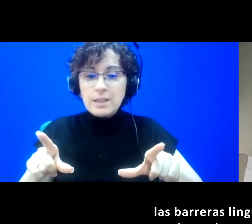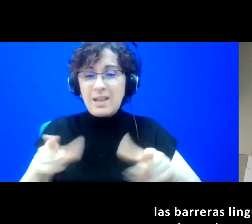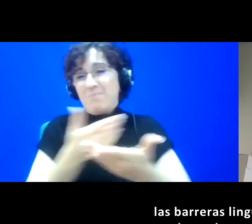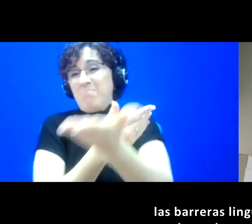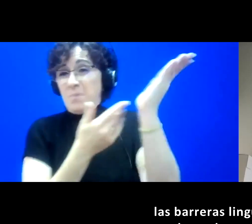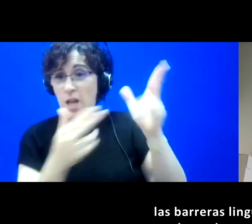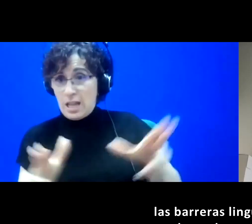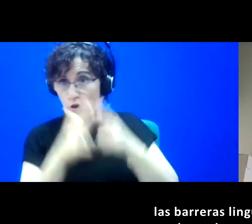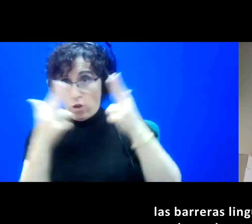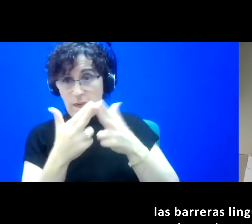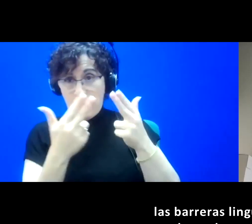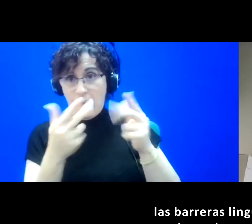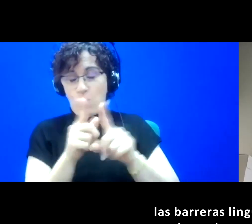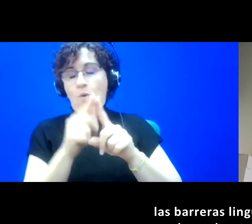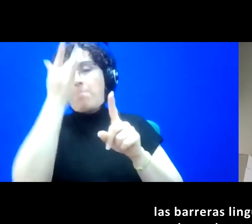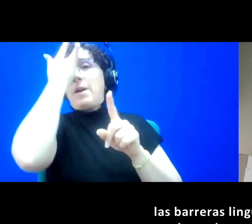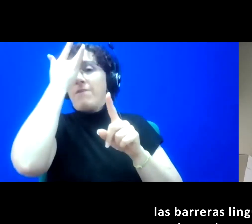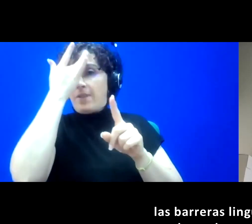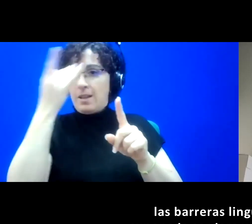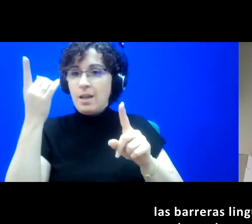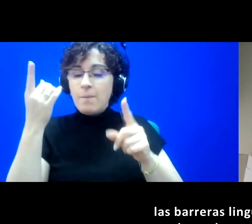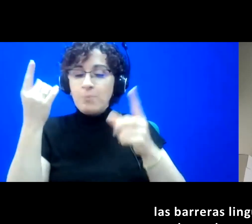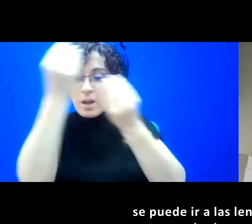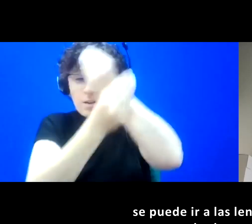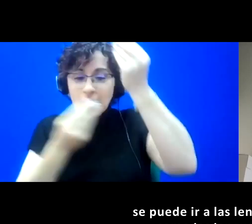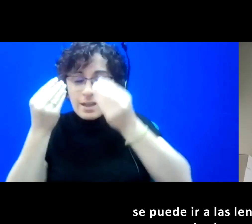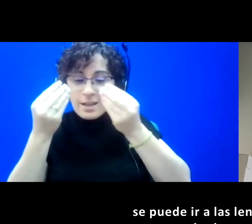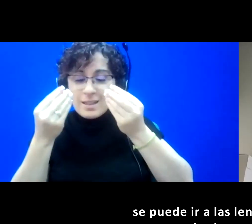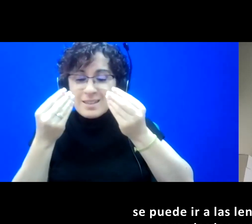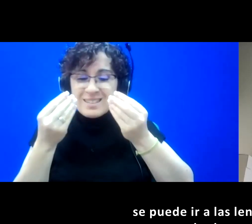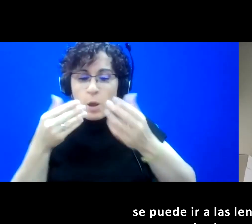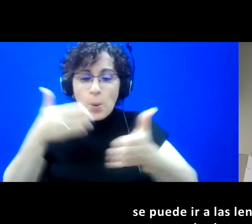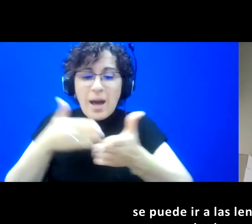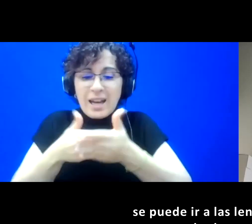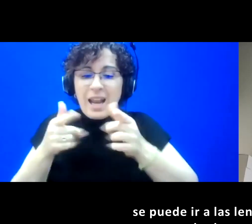la sordera y cómo se puede